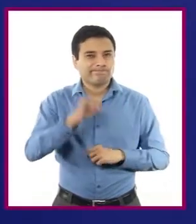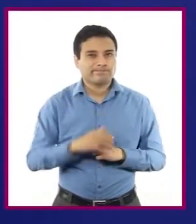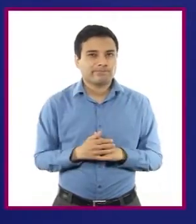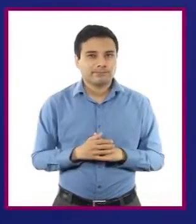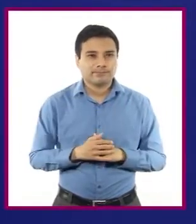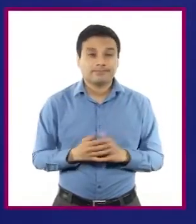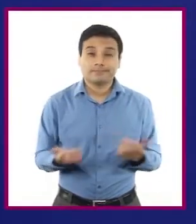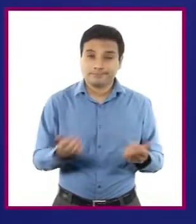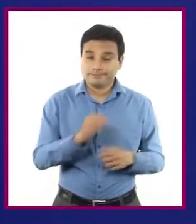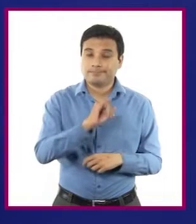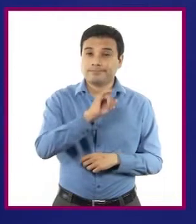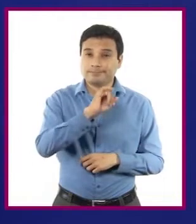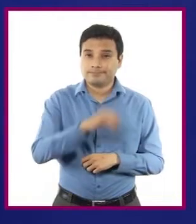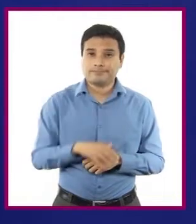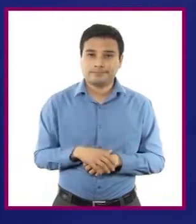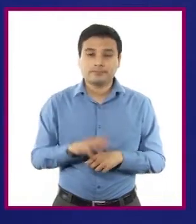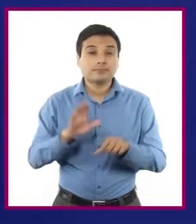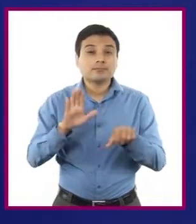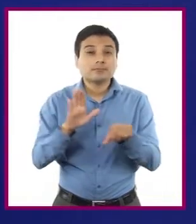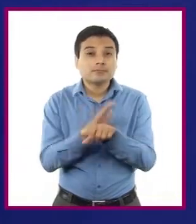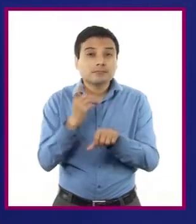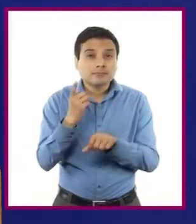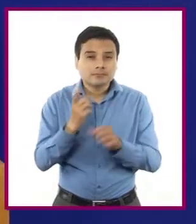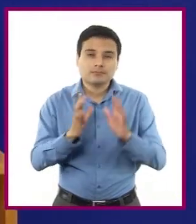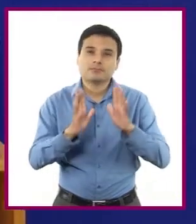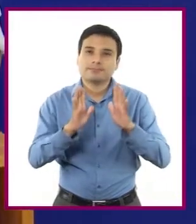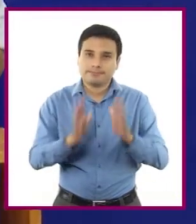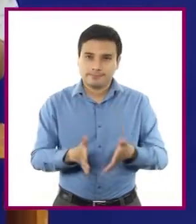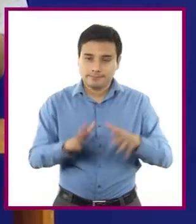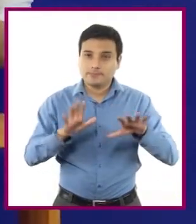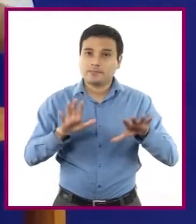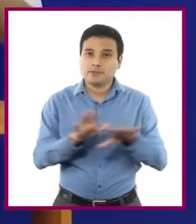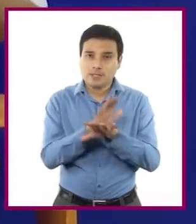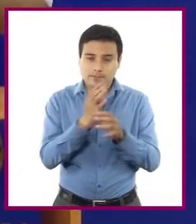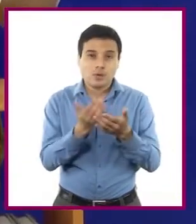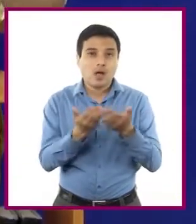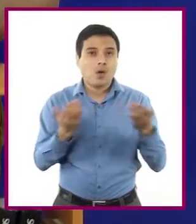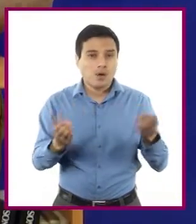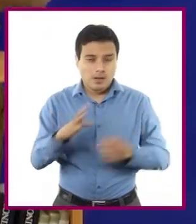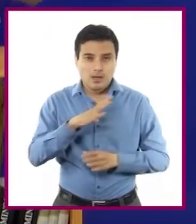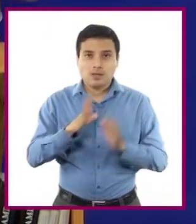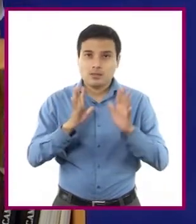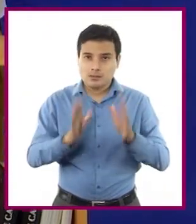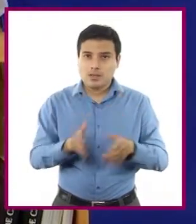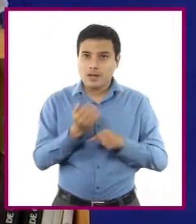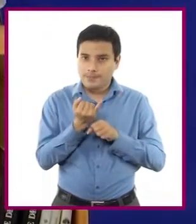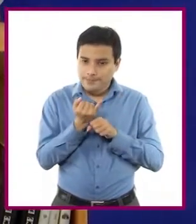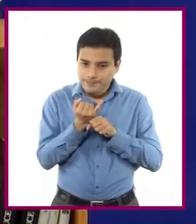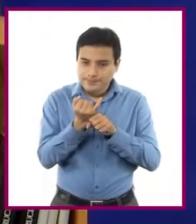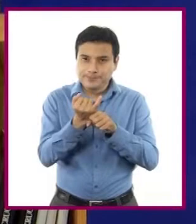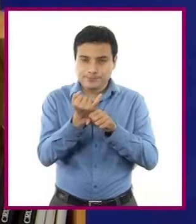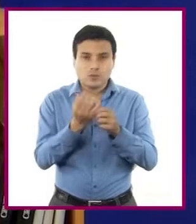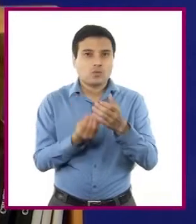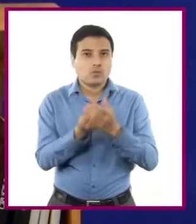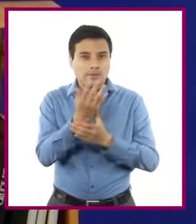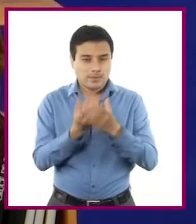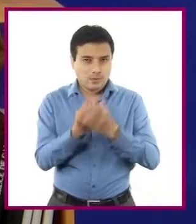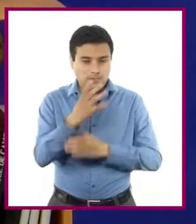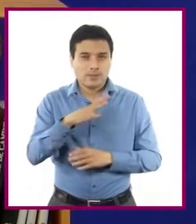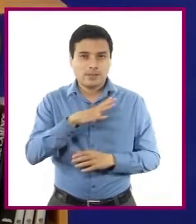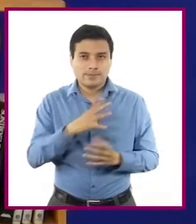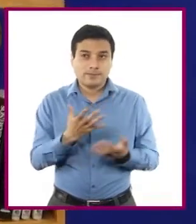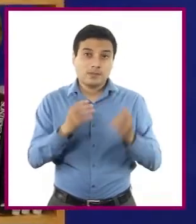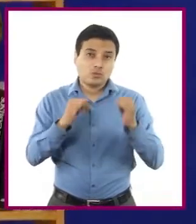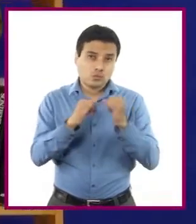Las situaciones ambientales han cambiado y hay nuevas investigaciones y otros organismos han intervenido en el cuidado de la